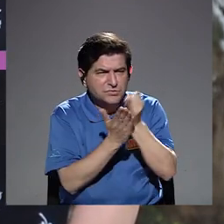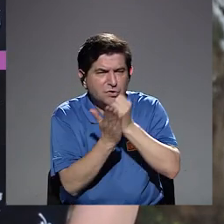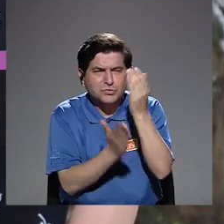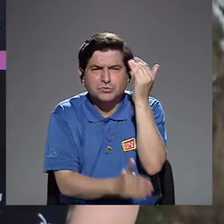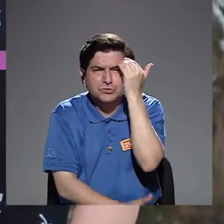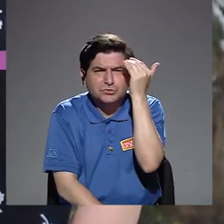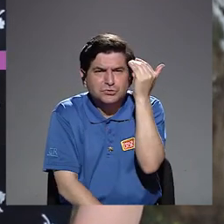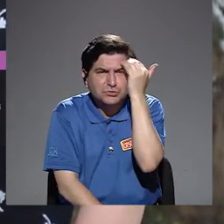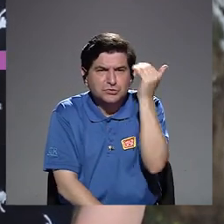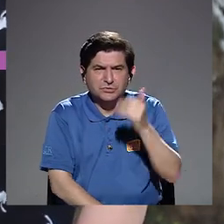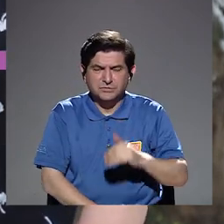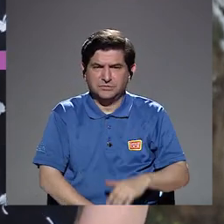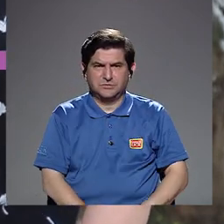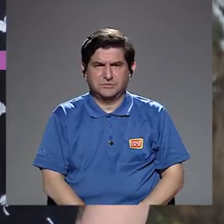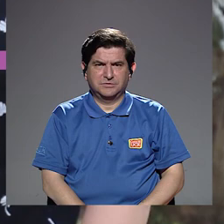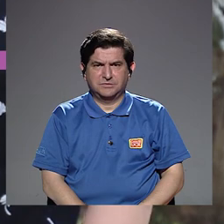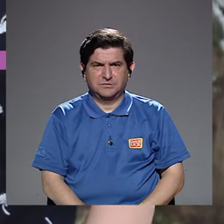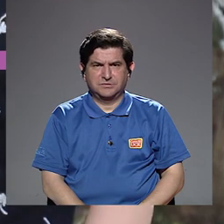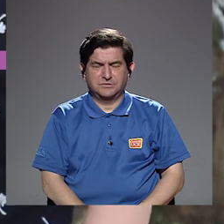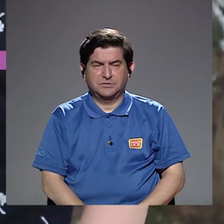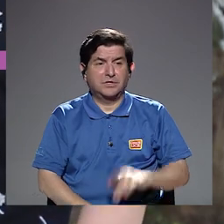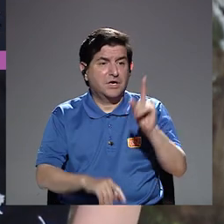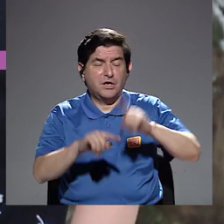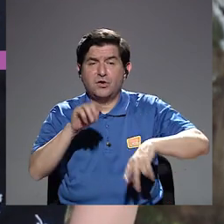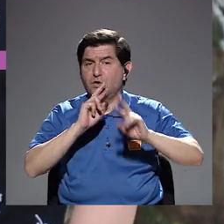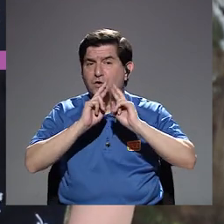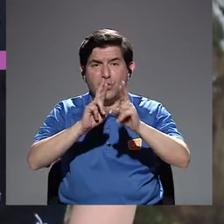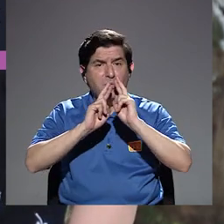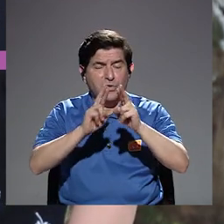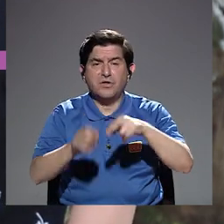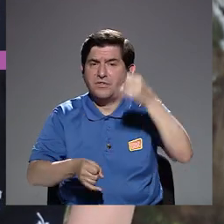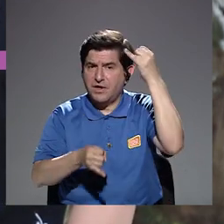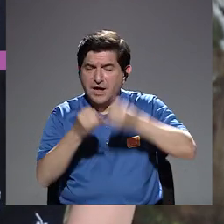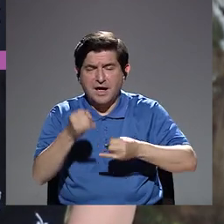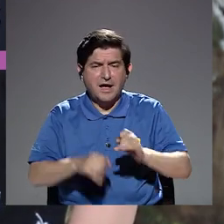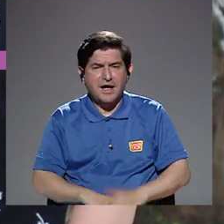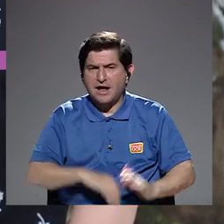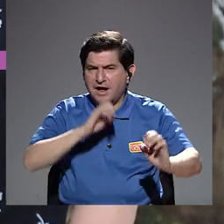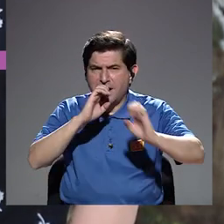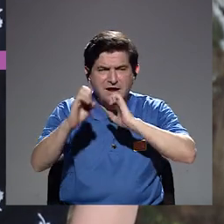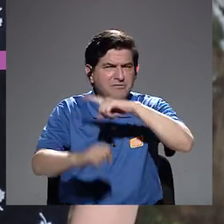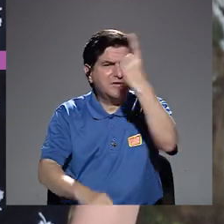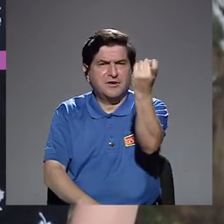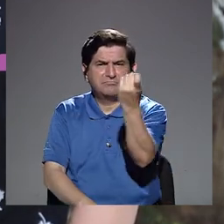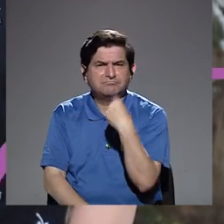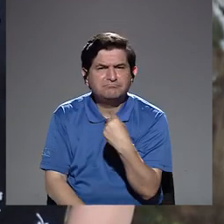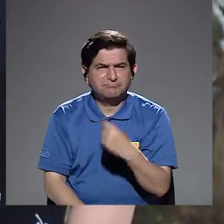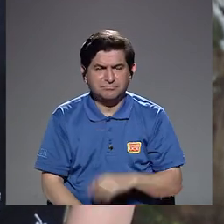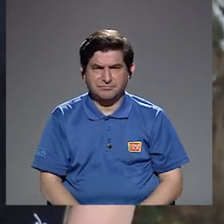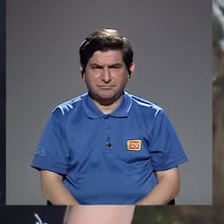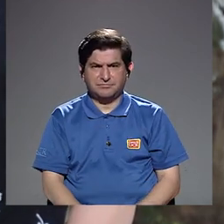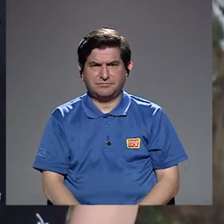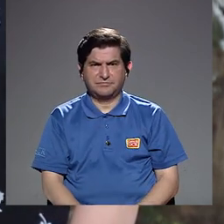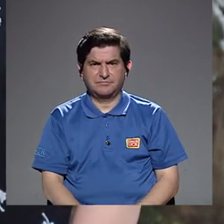sobre conocimiento, y bueno, no podíamos darle las respuestas. Al final de la entrevista nos preguntaban